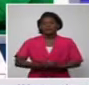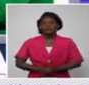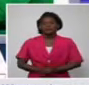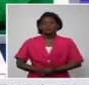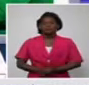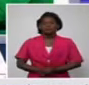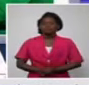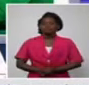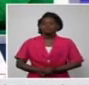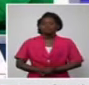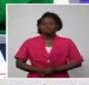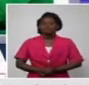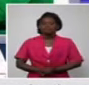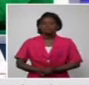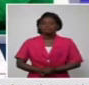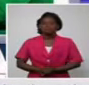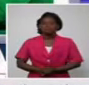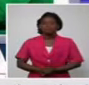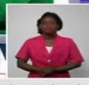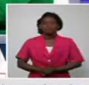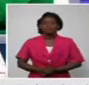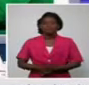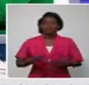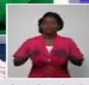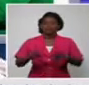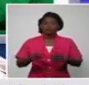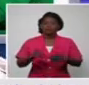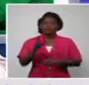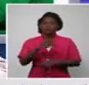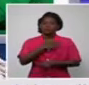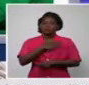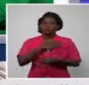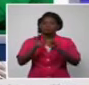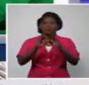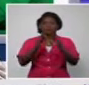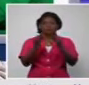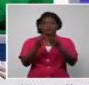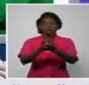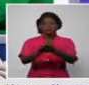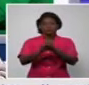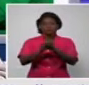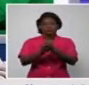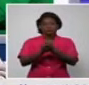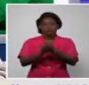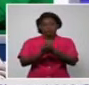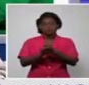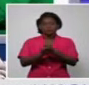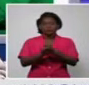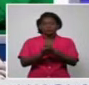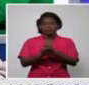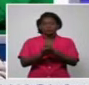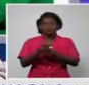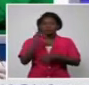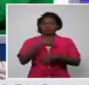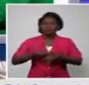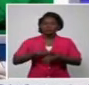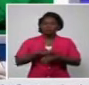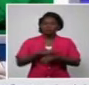forma, reiteramos nuestras condolencias a familiares y amistades. Lamentamos